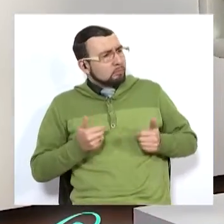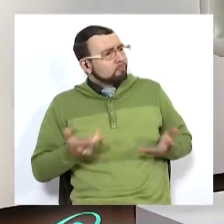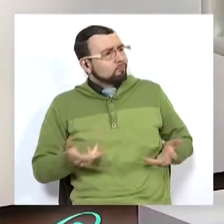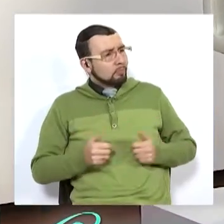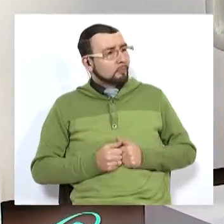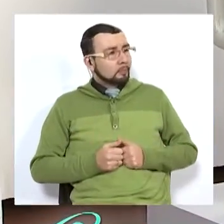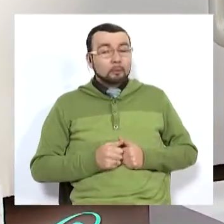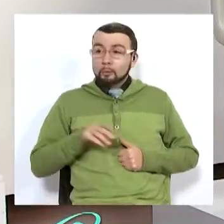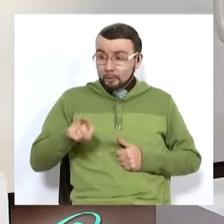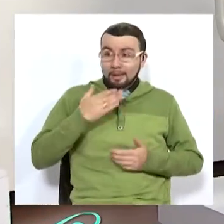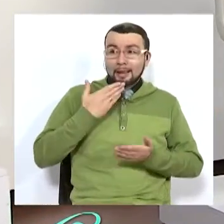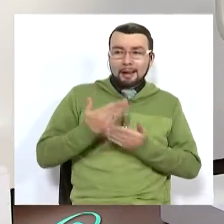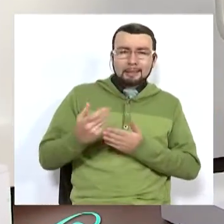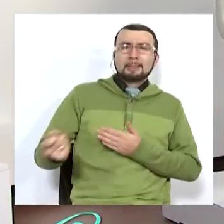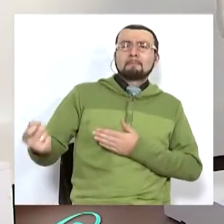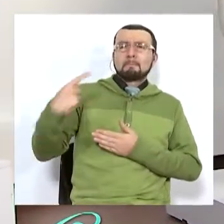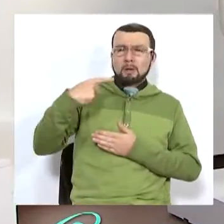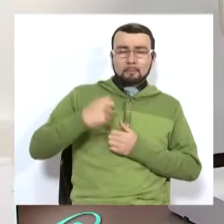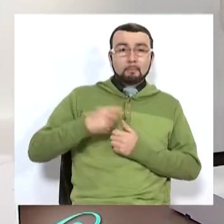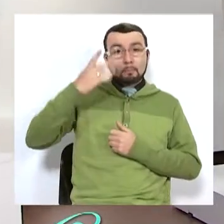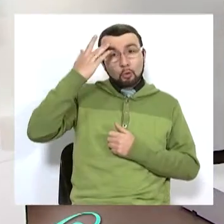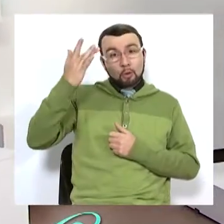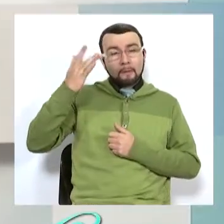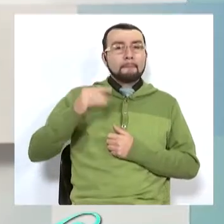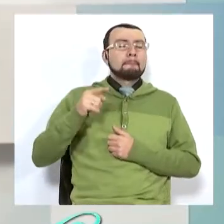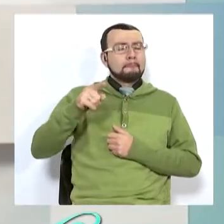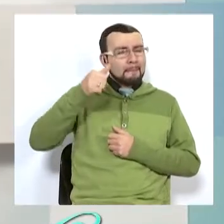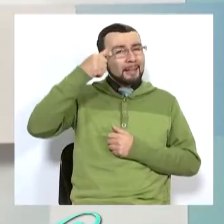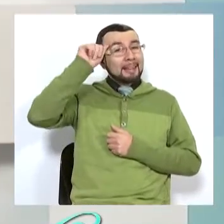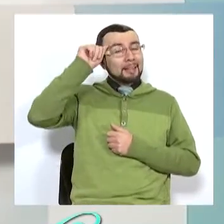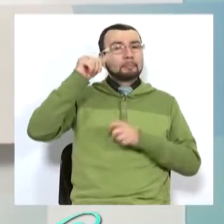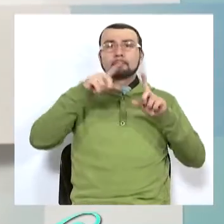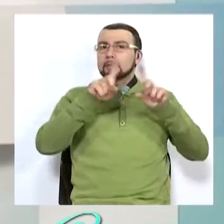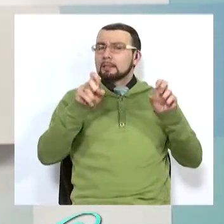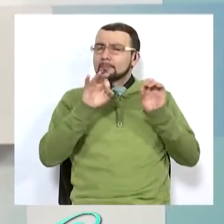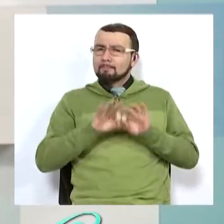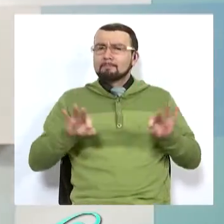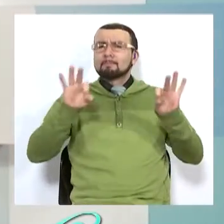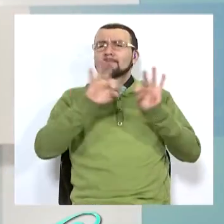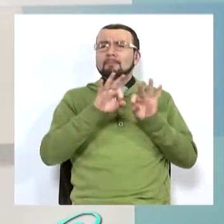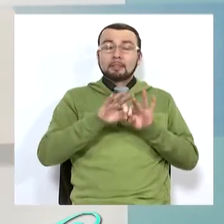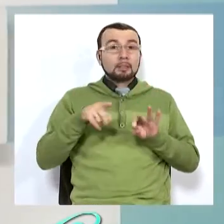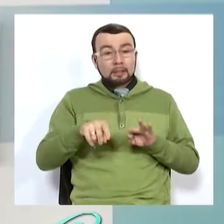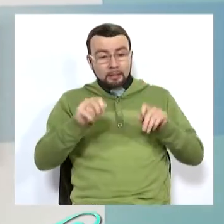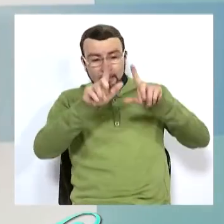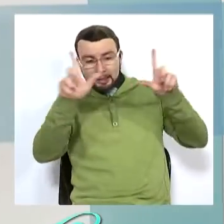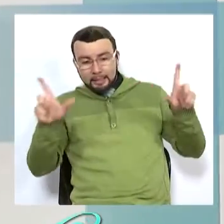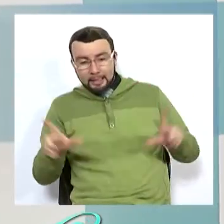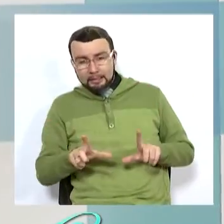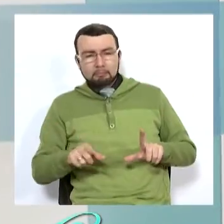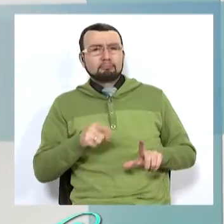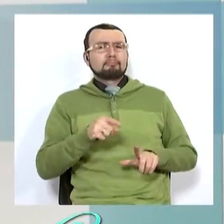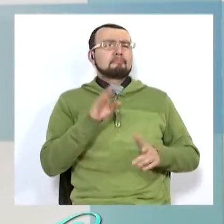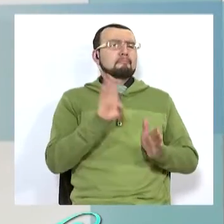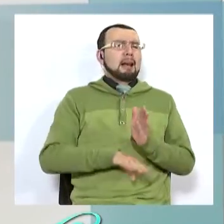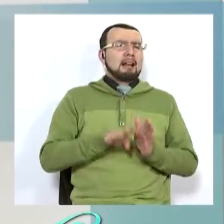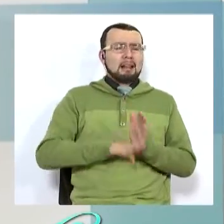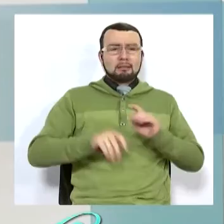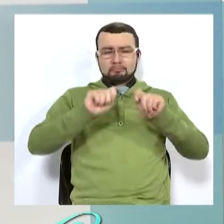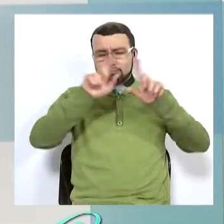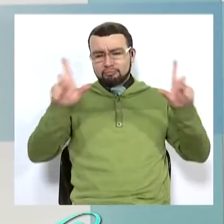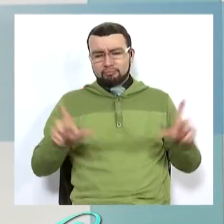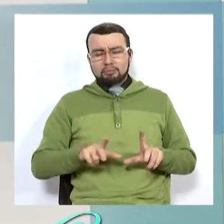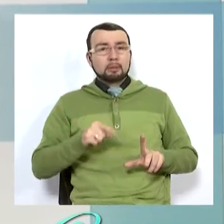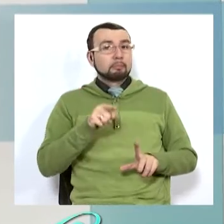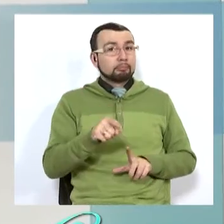mucho a usted por esa pregunta porque nos hace recordar un tema muy importante y un examen de laboratorio muy económico y